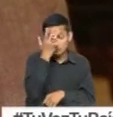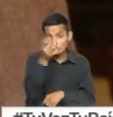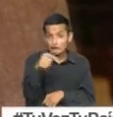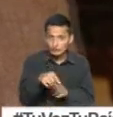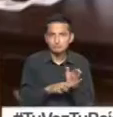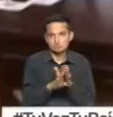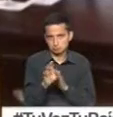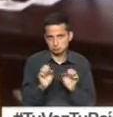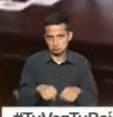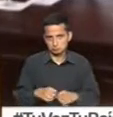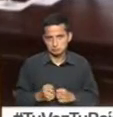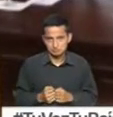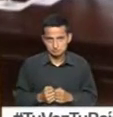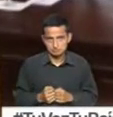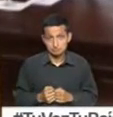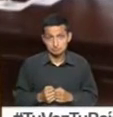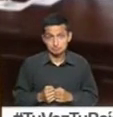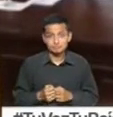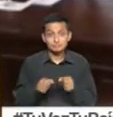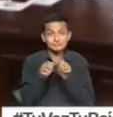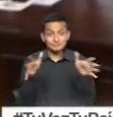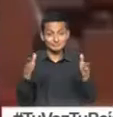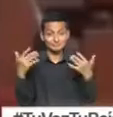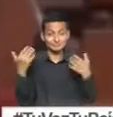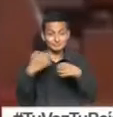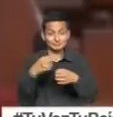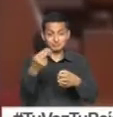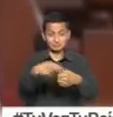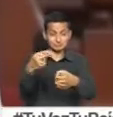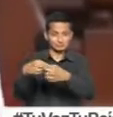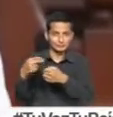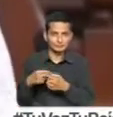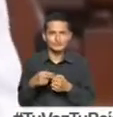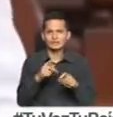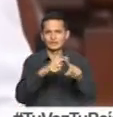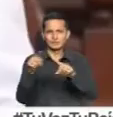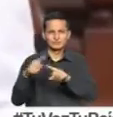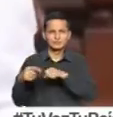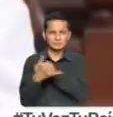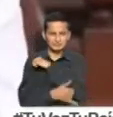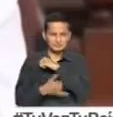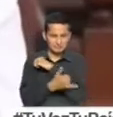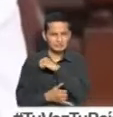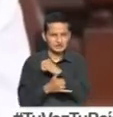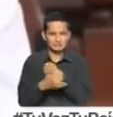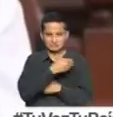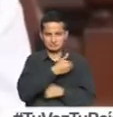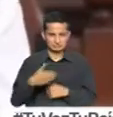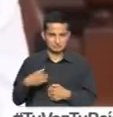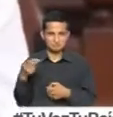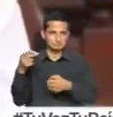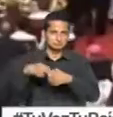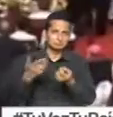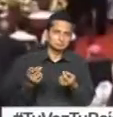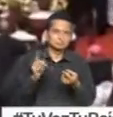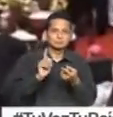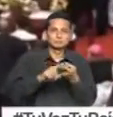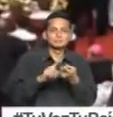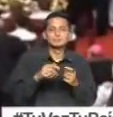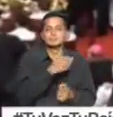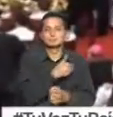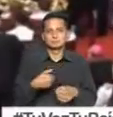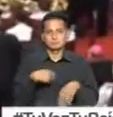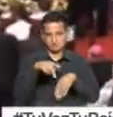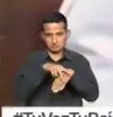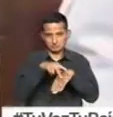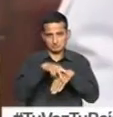este país. Al acto de posesión está prevista la participación de varios mandatarios de la región, entre estos Juan Carlos Varela